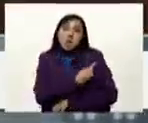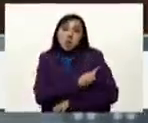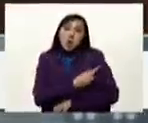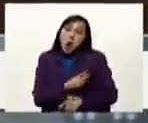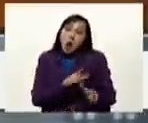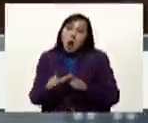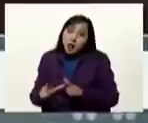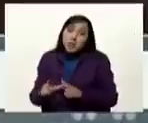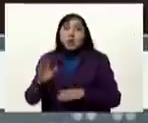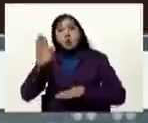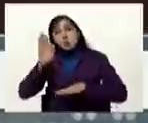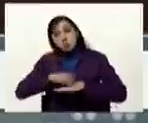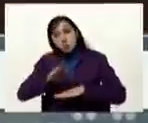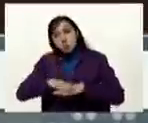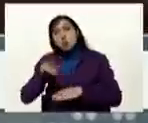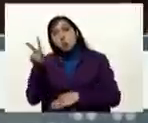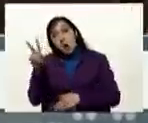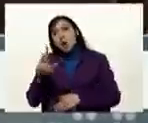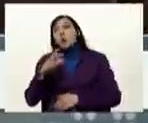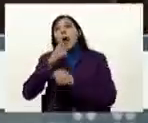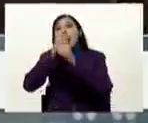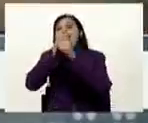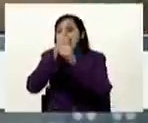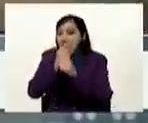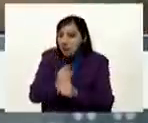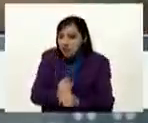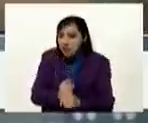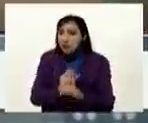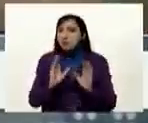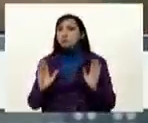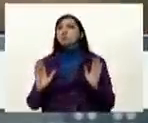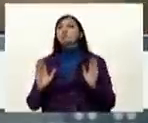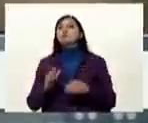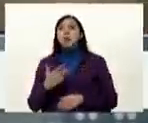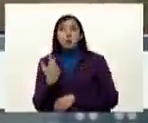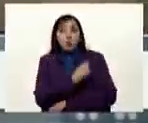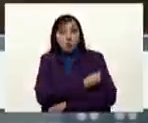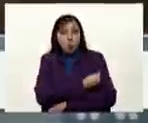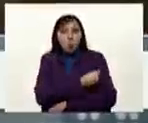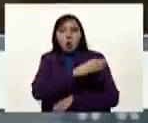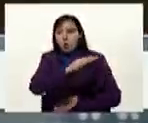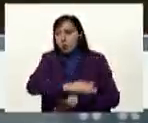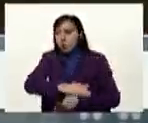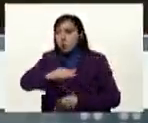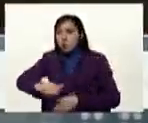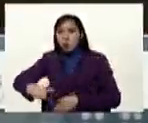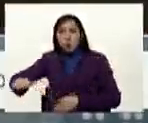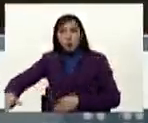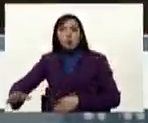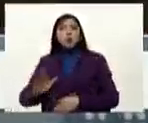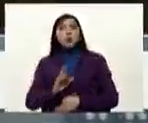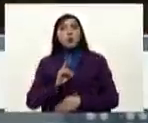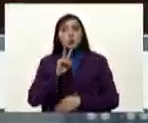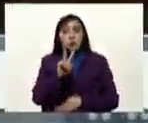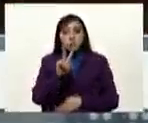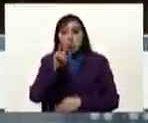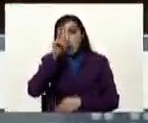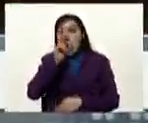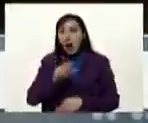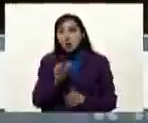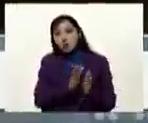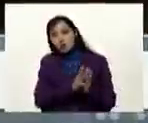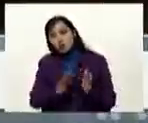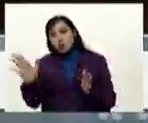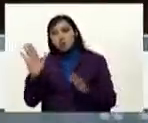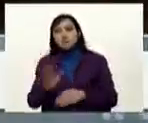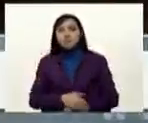le anunciamos a los venezolanos y venezolanas porque vamos a vacunar a los niños y niñas de 2 años en